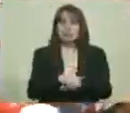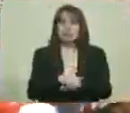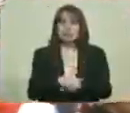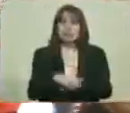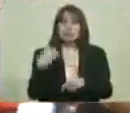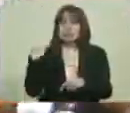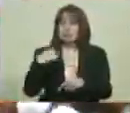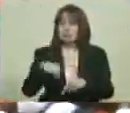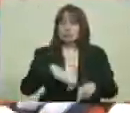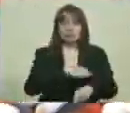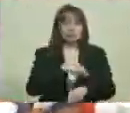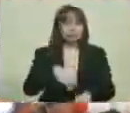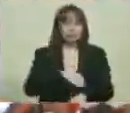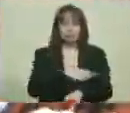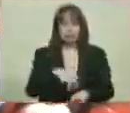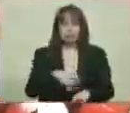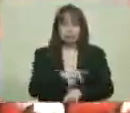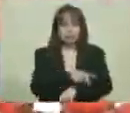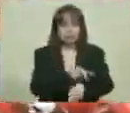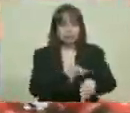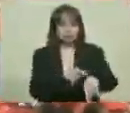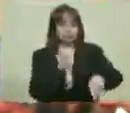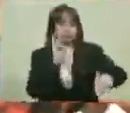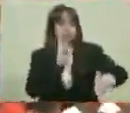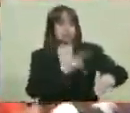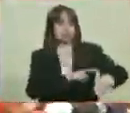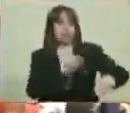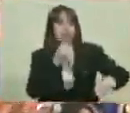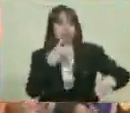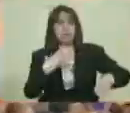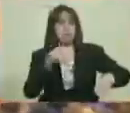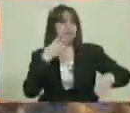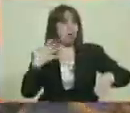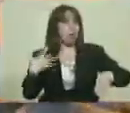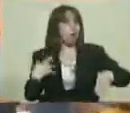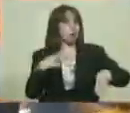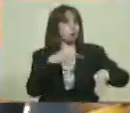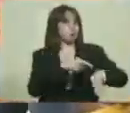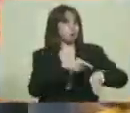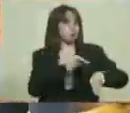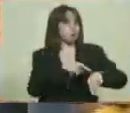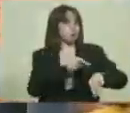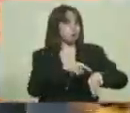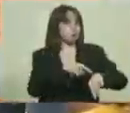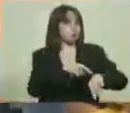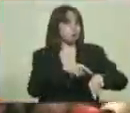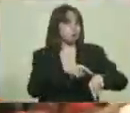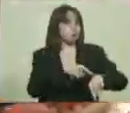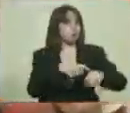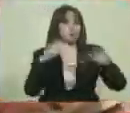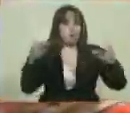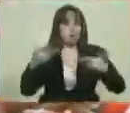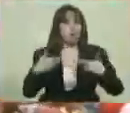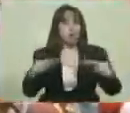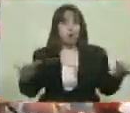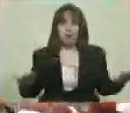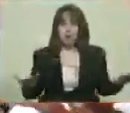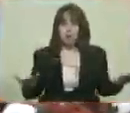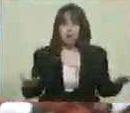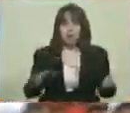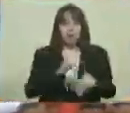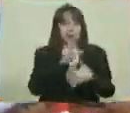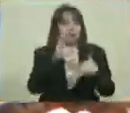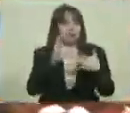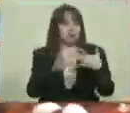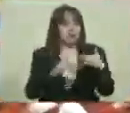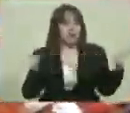toda la alocución, relojote así grandote, famoso, una marca famosa. Y esa fue la característica de la